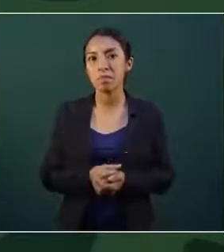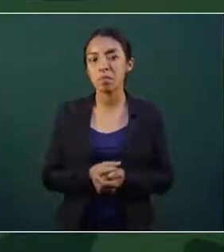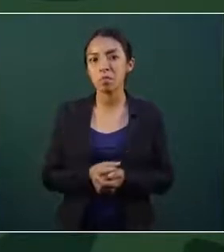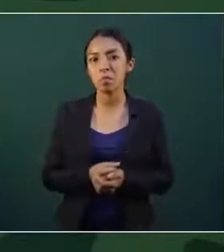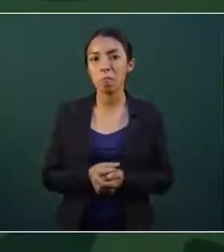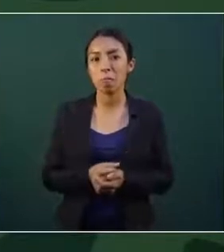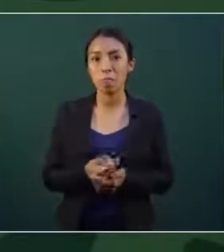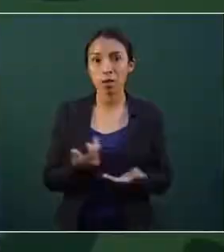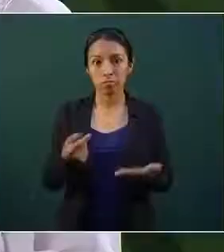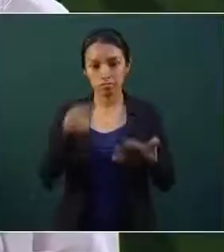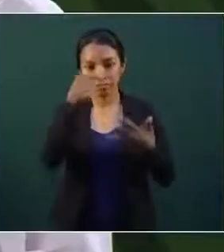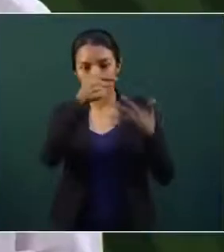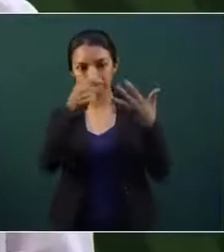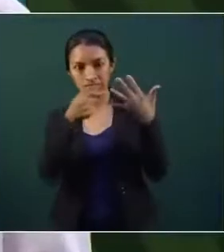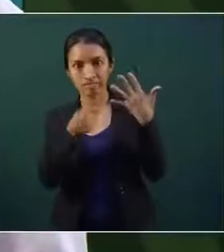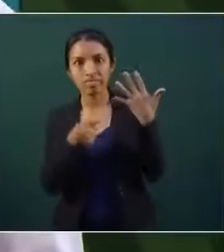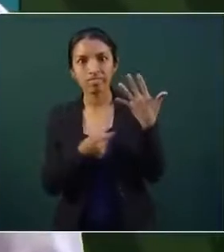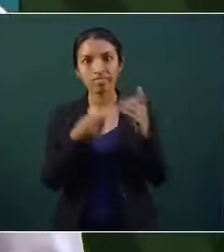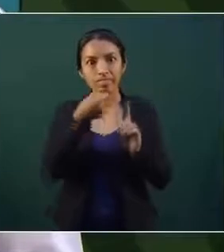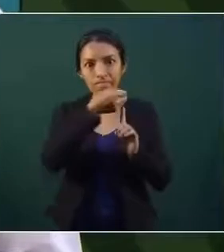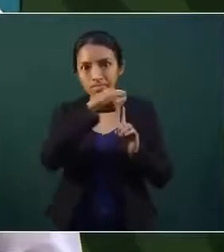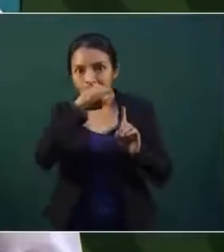consiste en